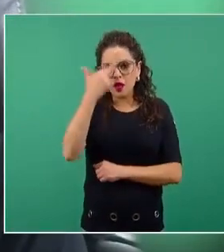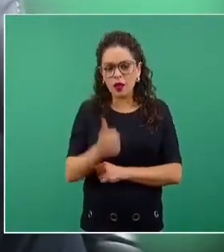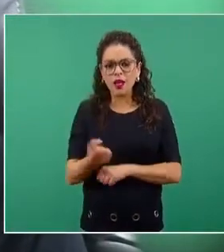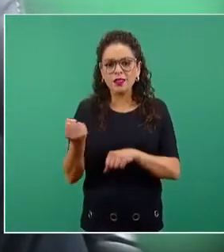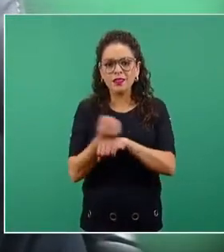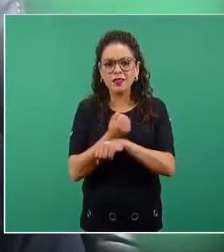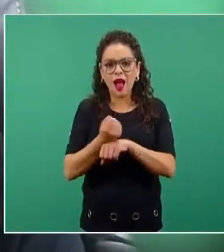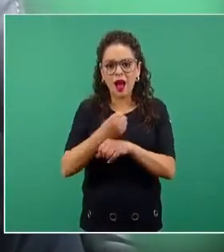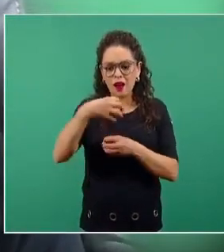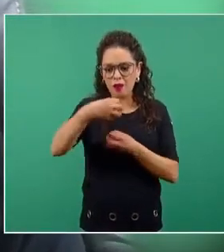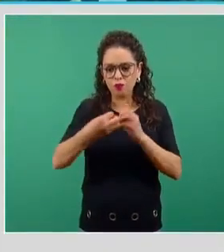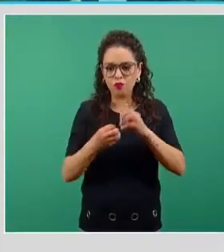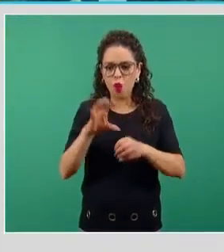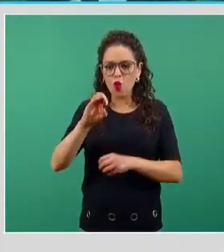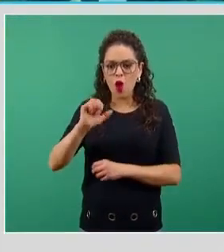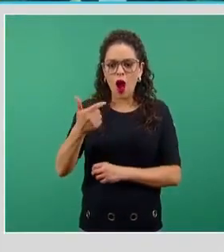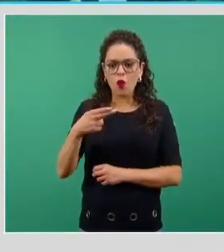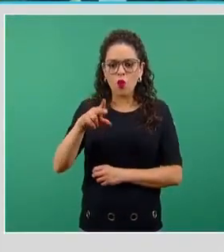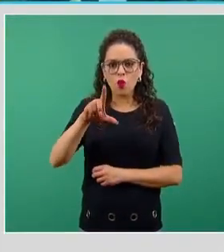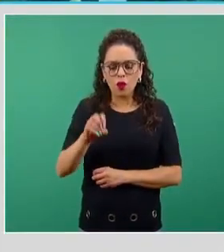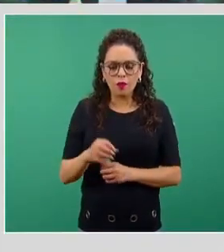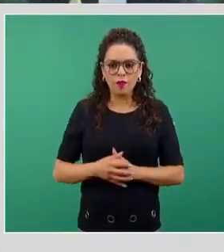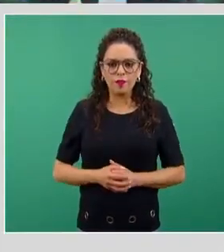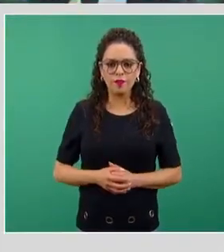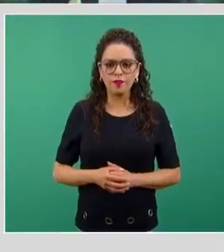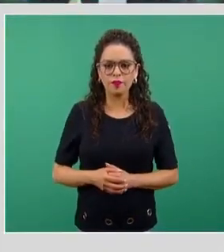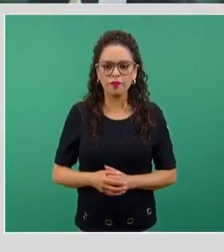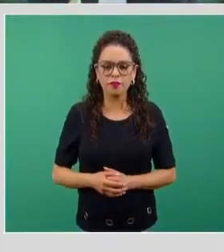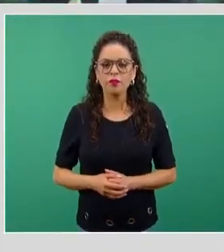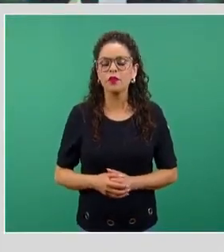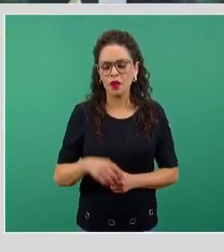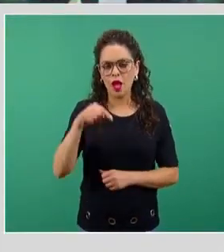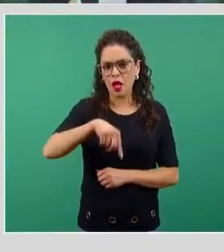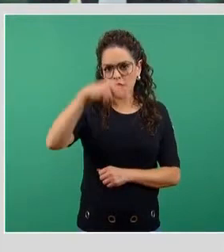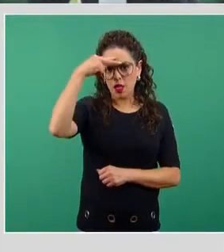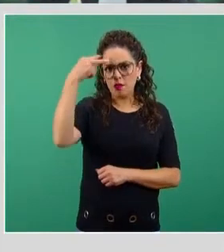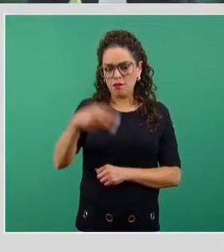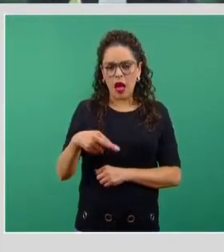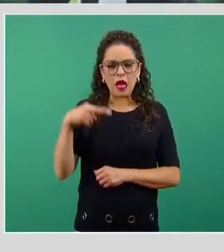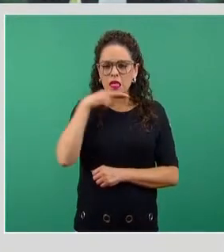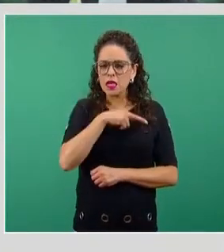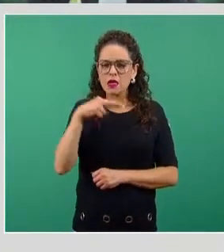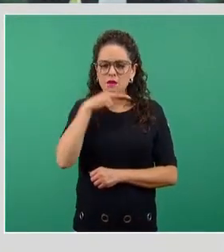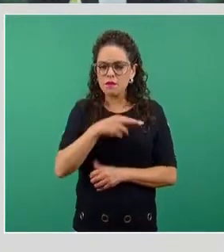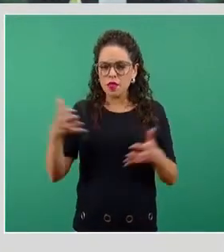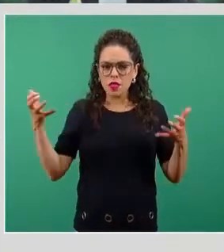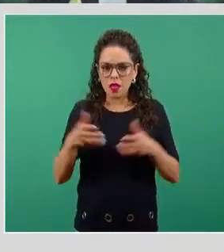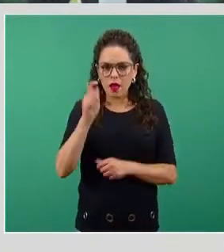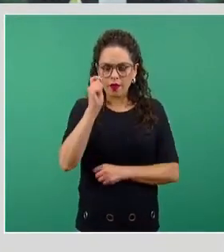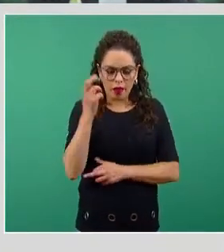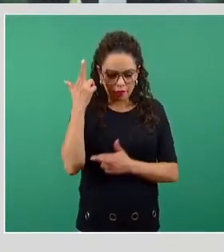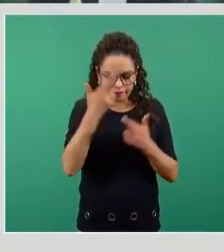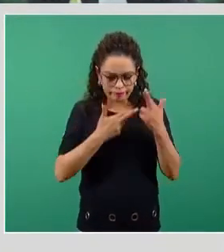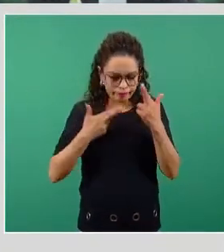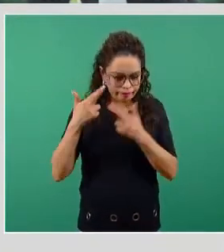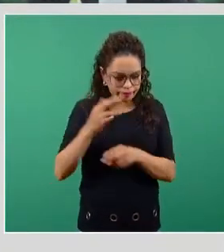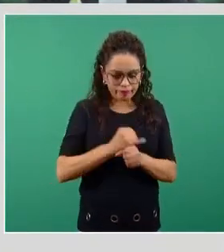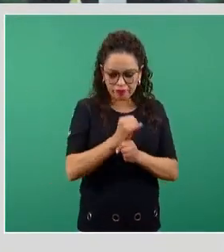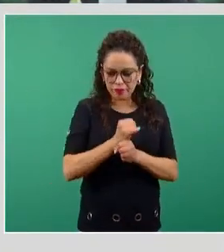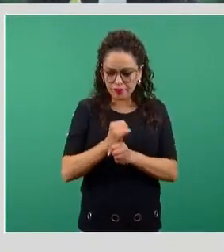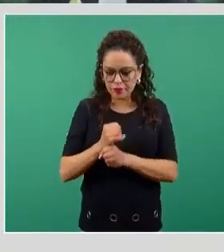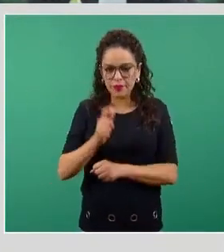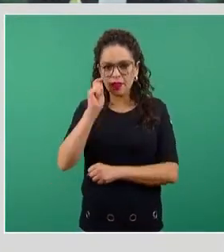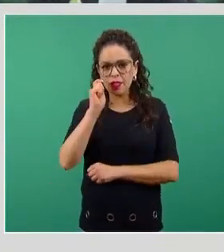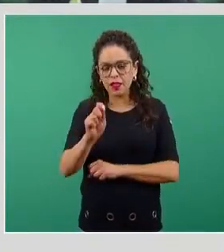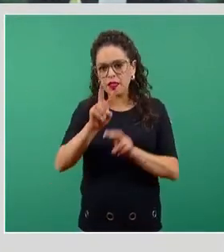doctores? Sí, para el caso de México, nosotros llevamos a cabo rápidamente una revisión, precisamente en materia de